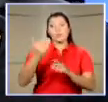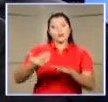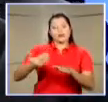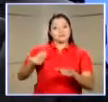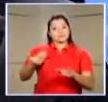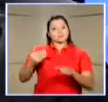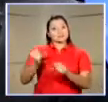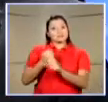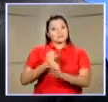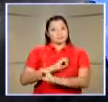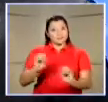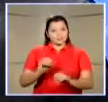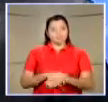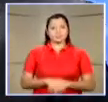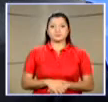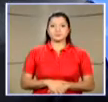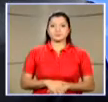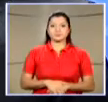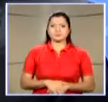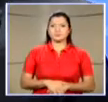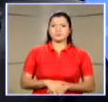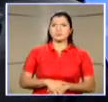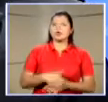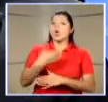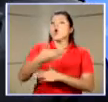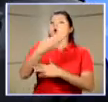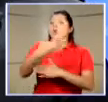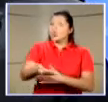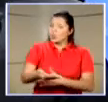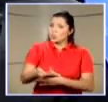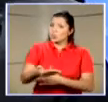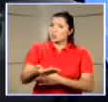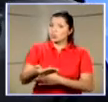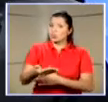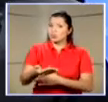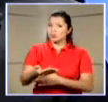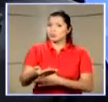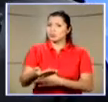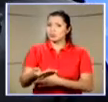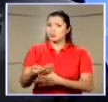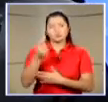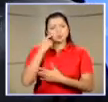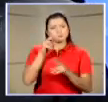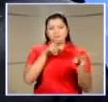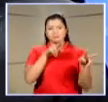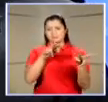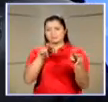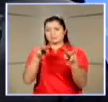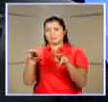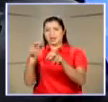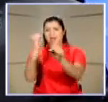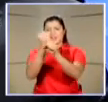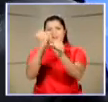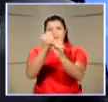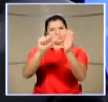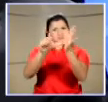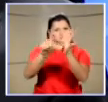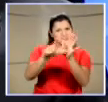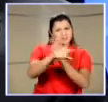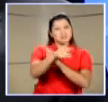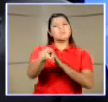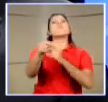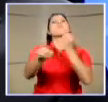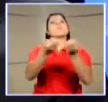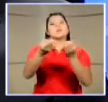tiempo. Cuando uno pone en perspectiva lo que se está haciendo en la Asamblea Legislativa de análisis